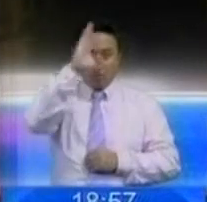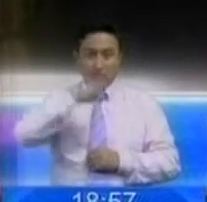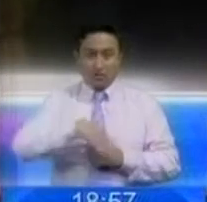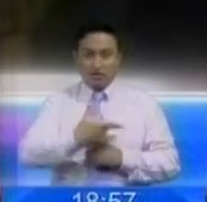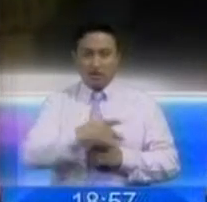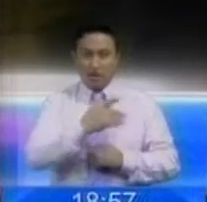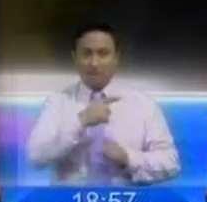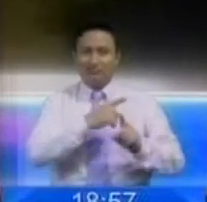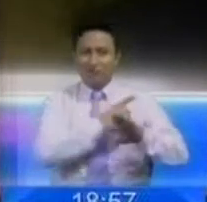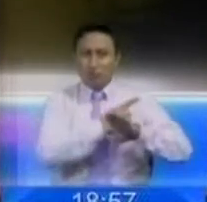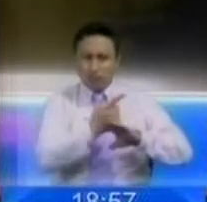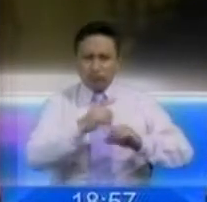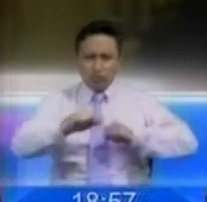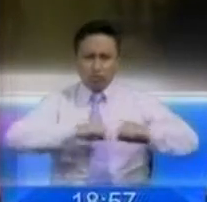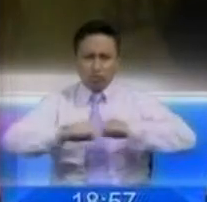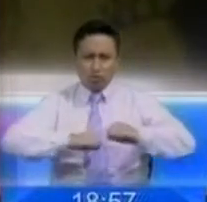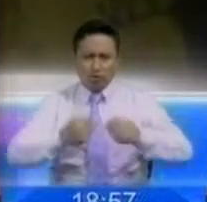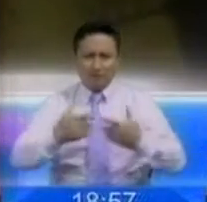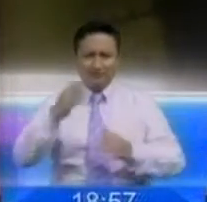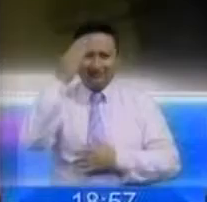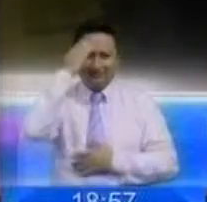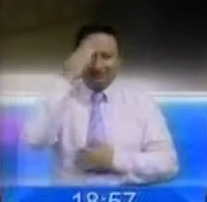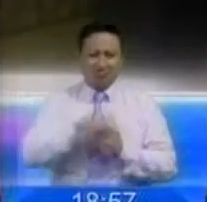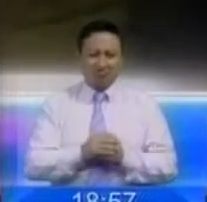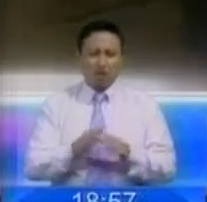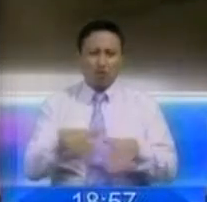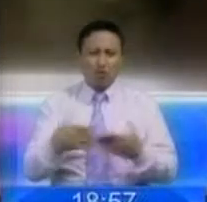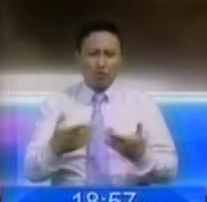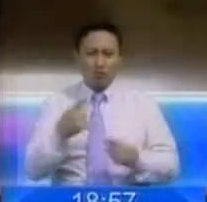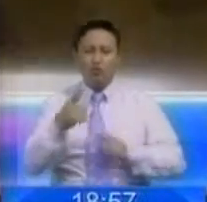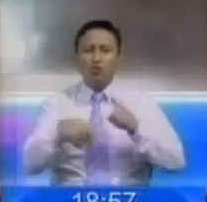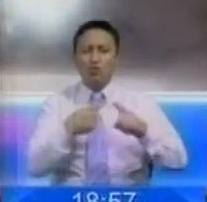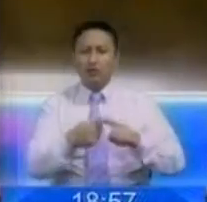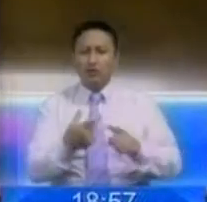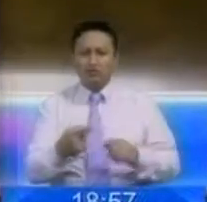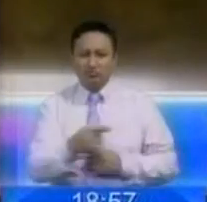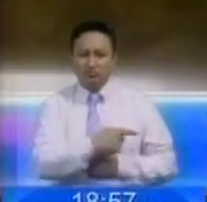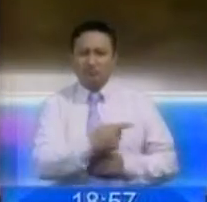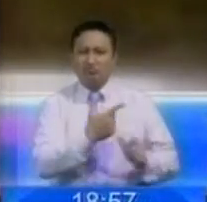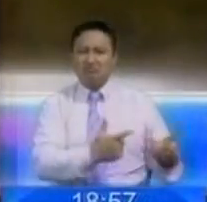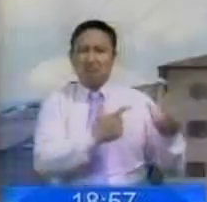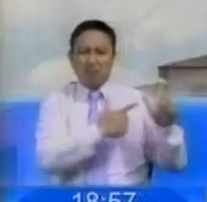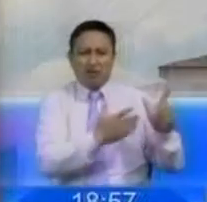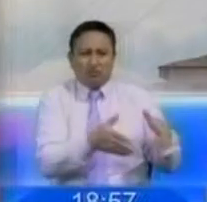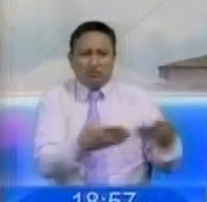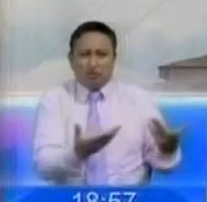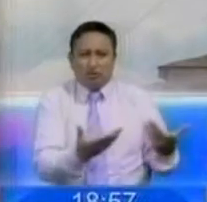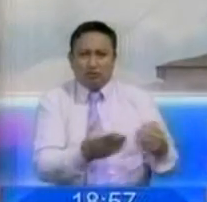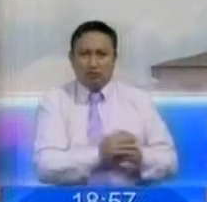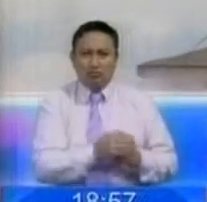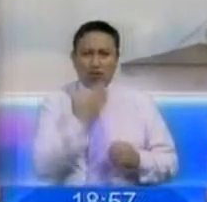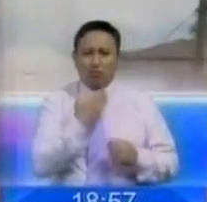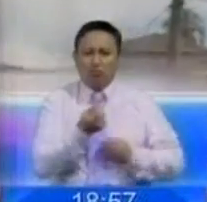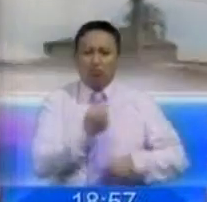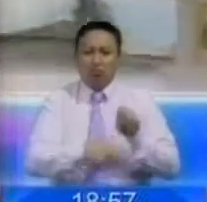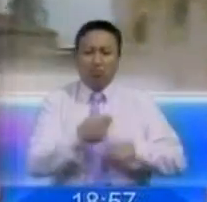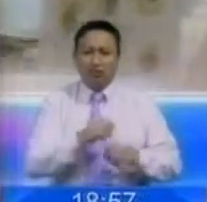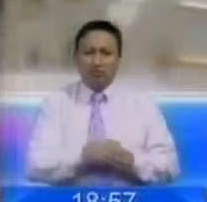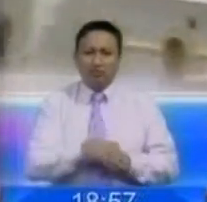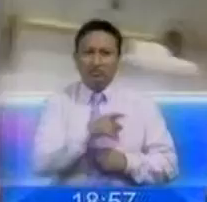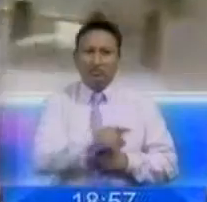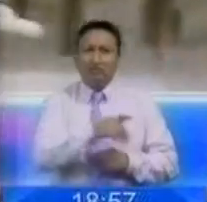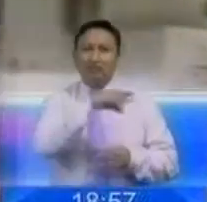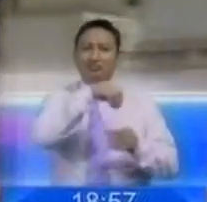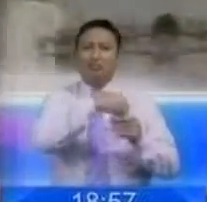trabajaron por algunas semanas para determinar cómo, cuándo y de dónde presuntamente salieron armas, municiones y explosivos de rastrillos